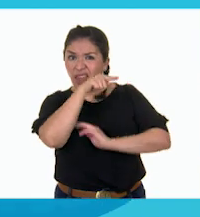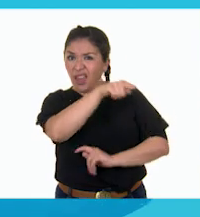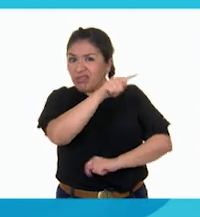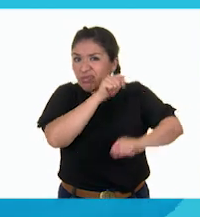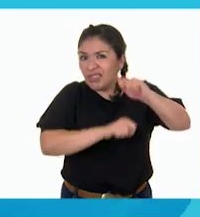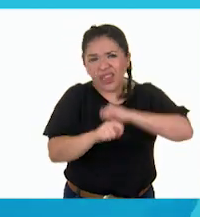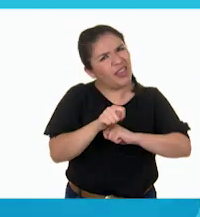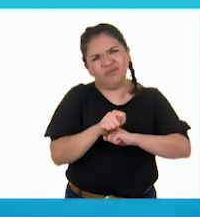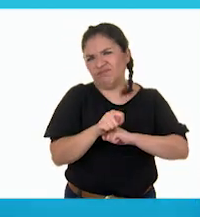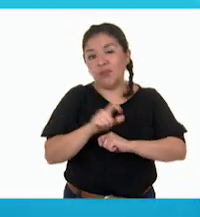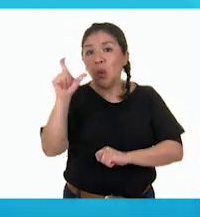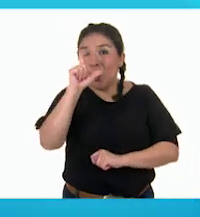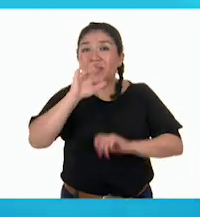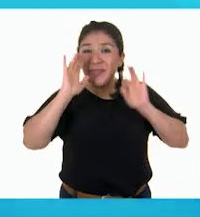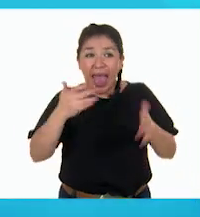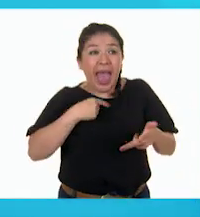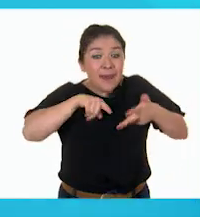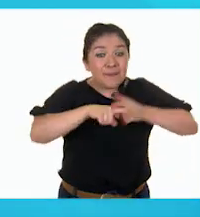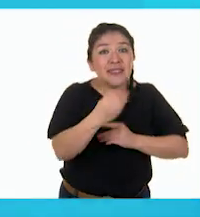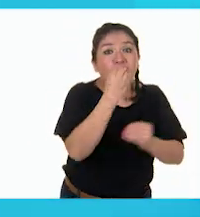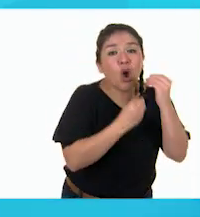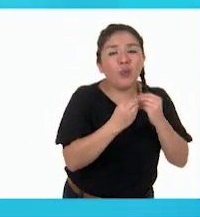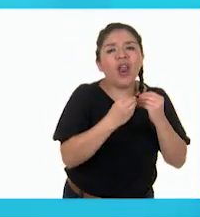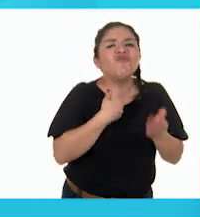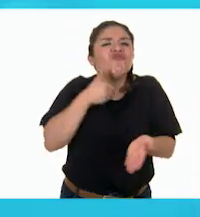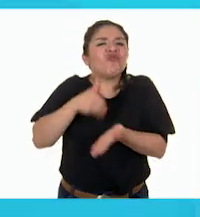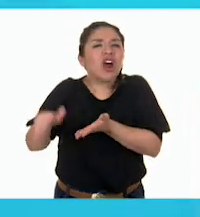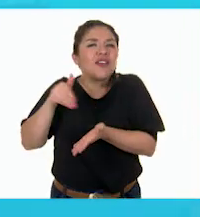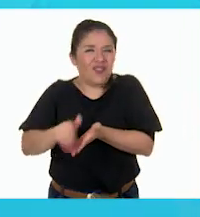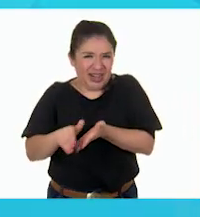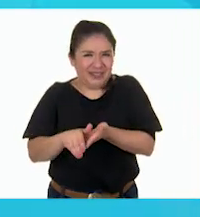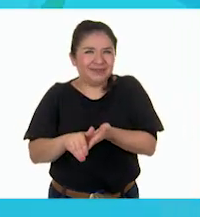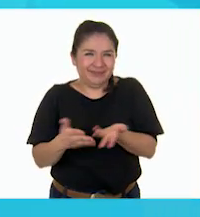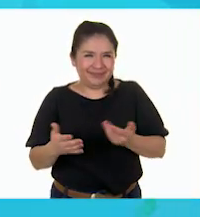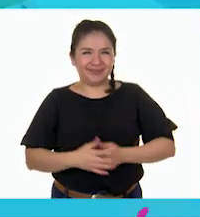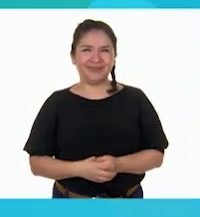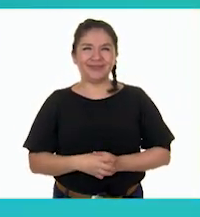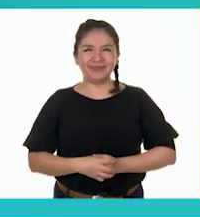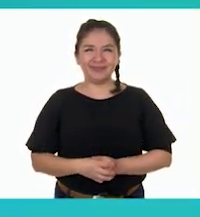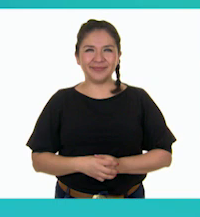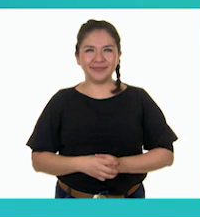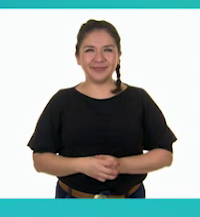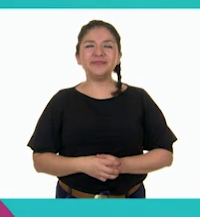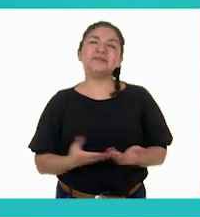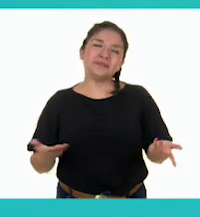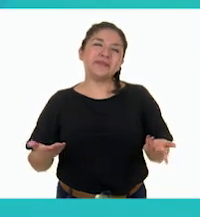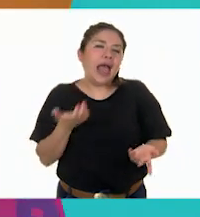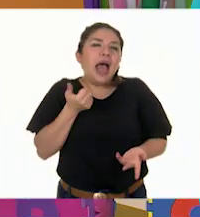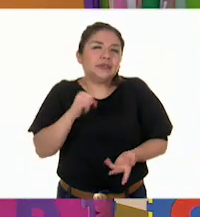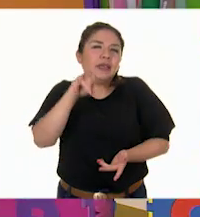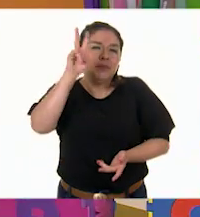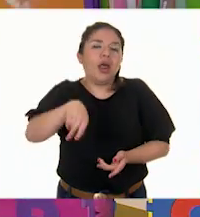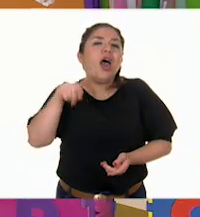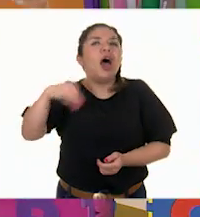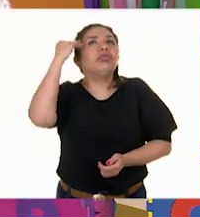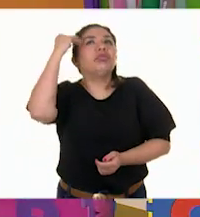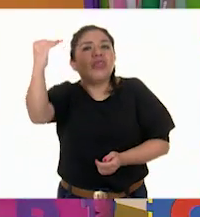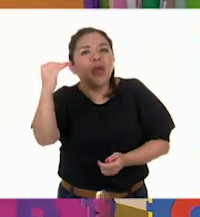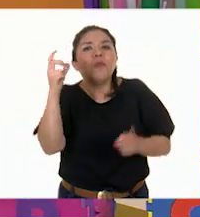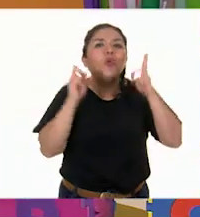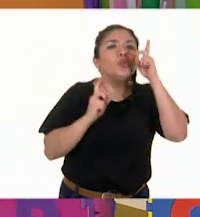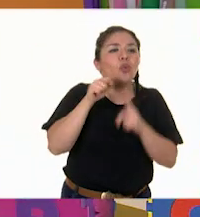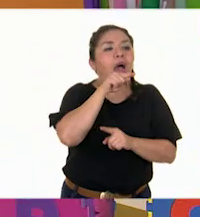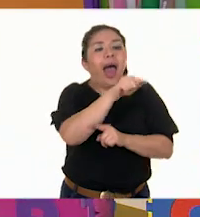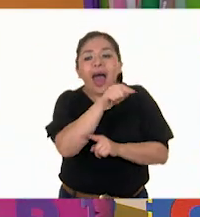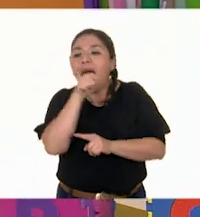tienda. Cuando quieres empezar a comer, te echan fuera. Te echan fuera, ¿verdad? Bueno, pues es que también se tardó un